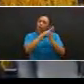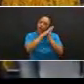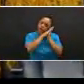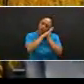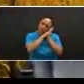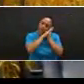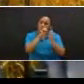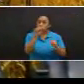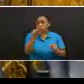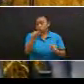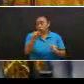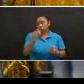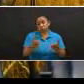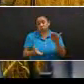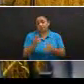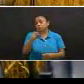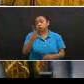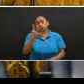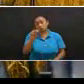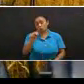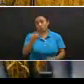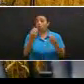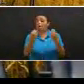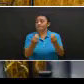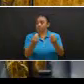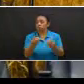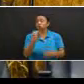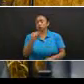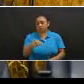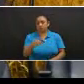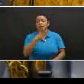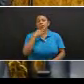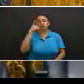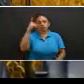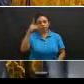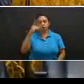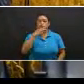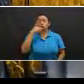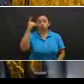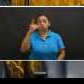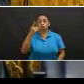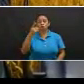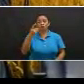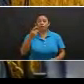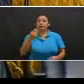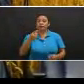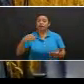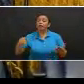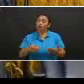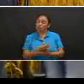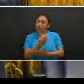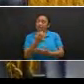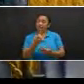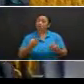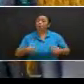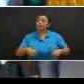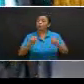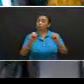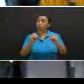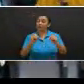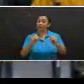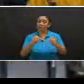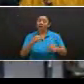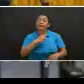vez usted no, pero hay muchos que estamos dormidos. Pero Dios es un Dios de oportunidades. Amén. Y quiero